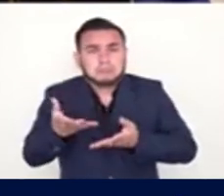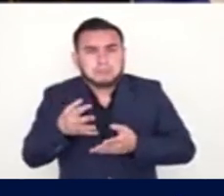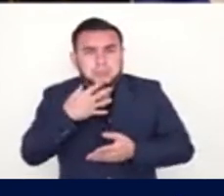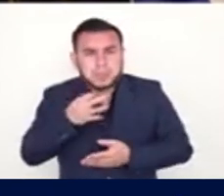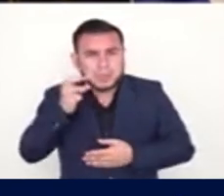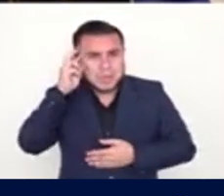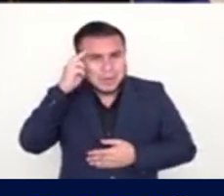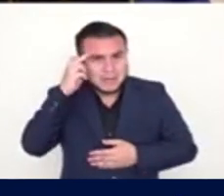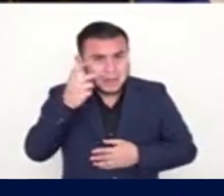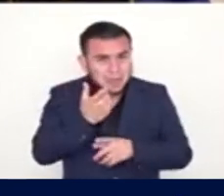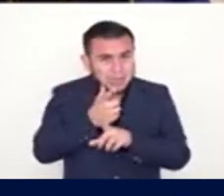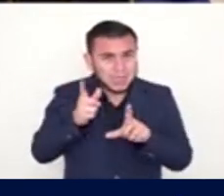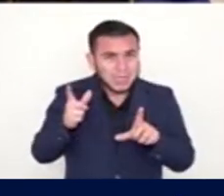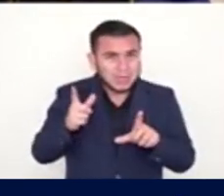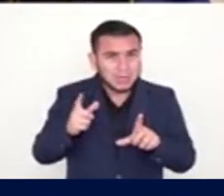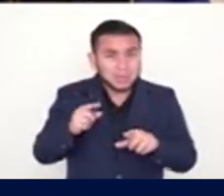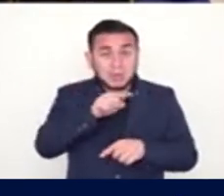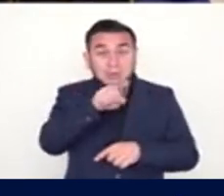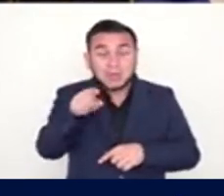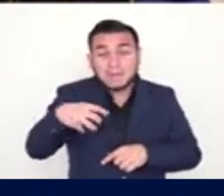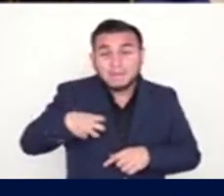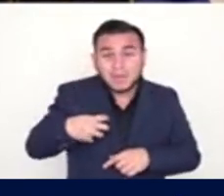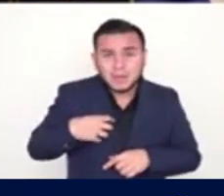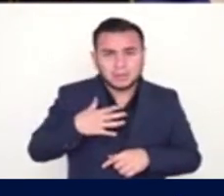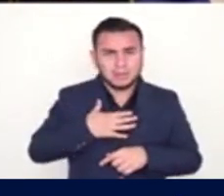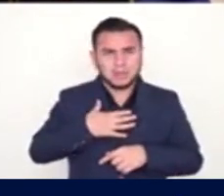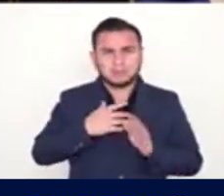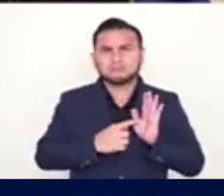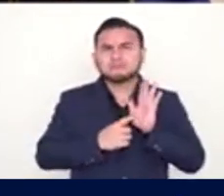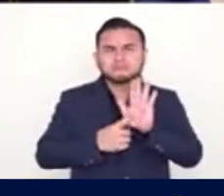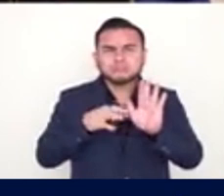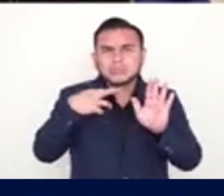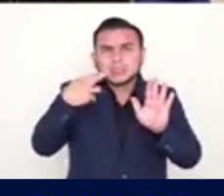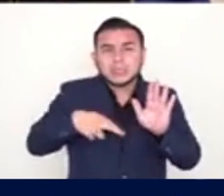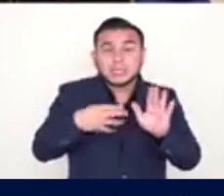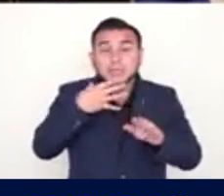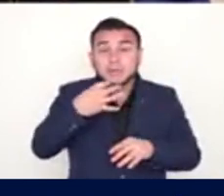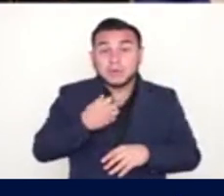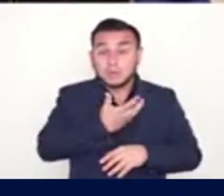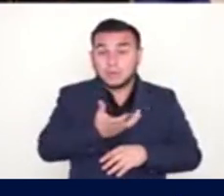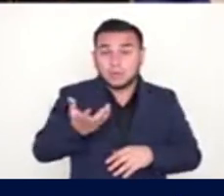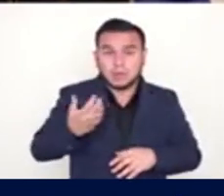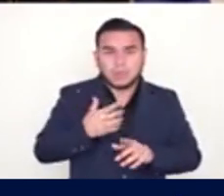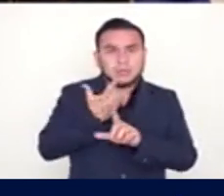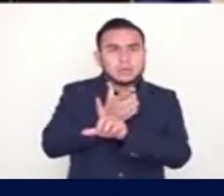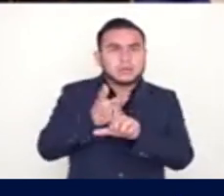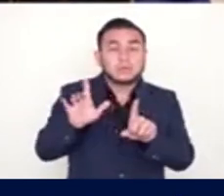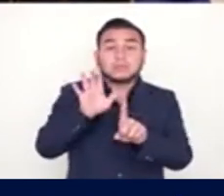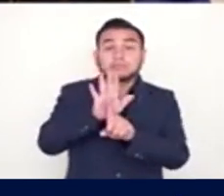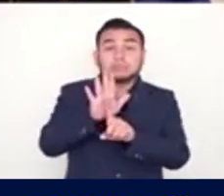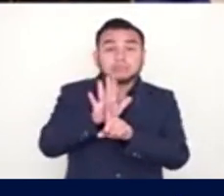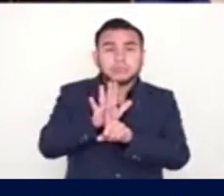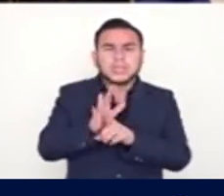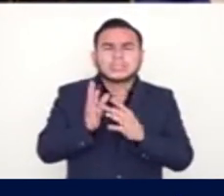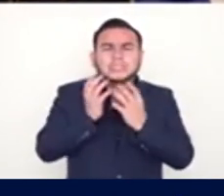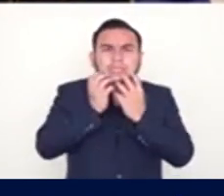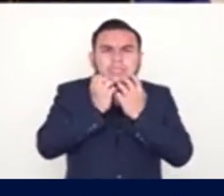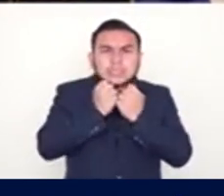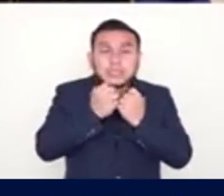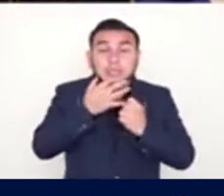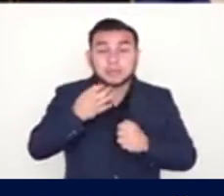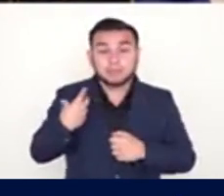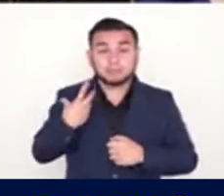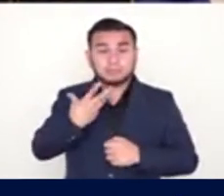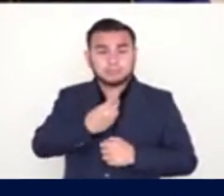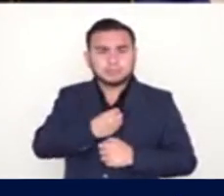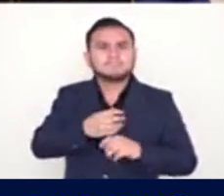la libertad de expresión. Desmentir las mentiras de ustedes. O sea que ustedes tienen toda la libertad, que la tienen, y la vamos a garantizar, y nosotros